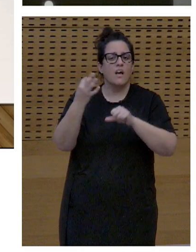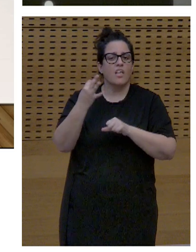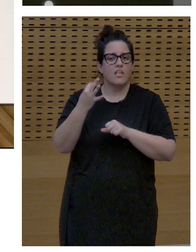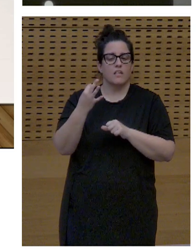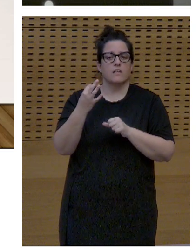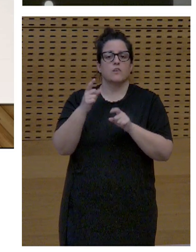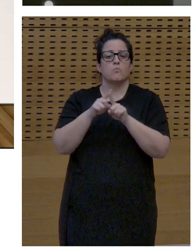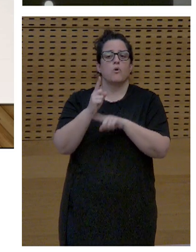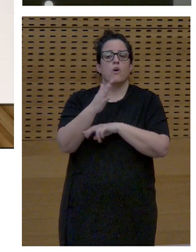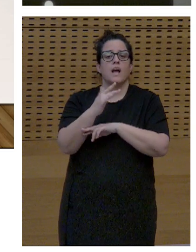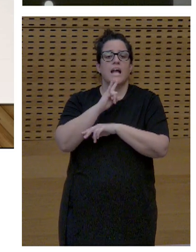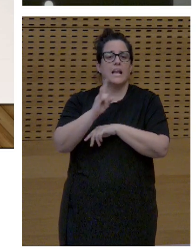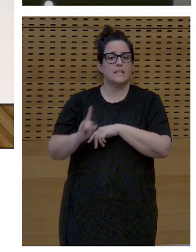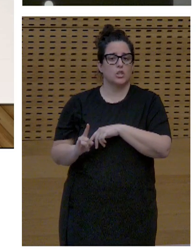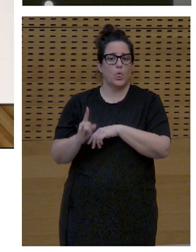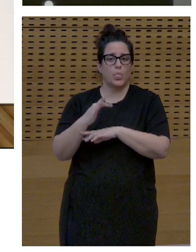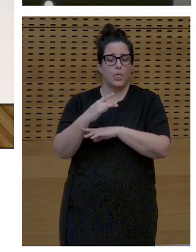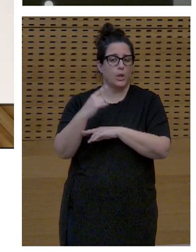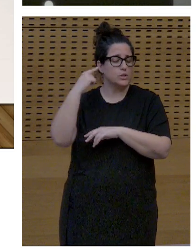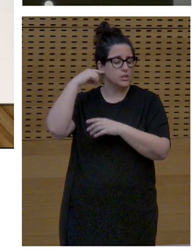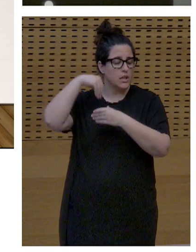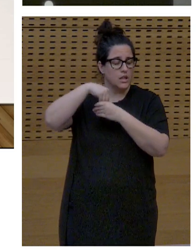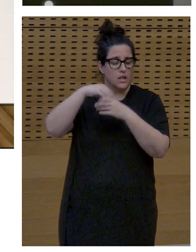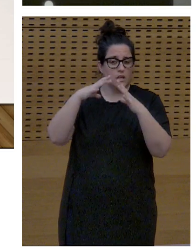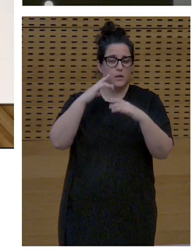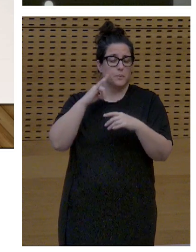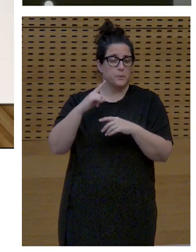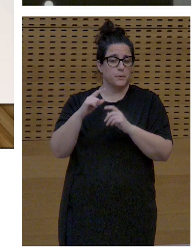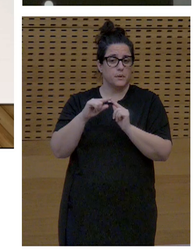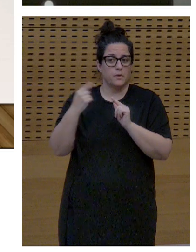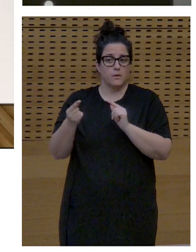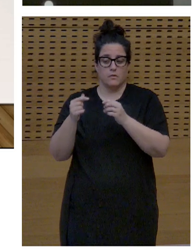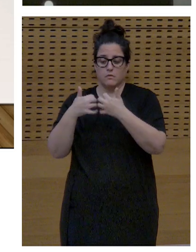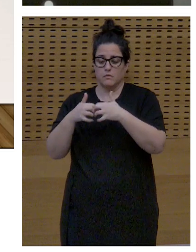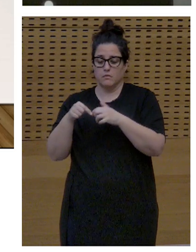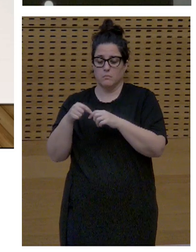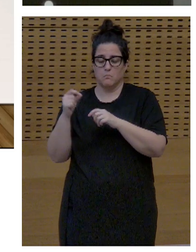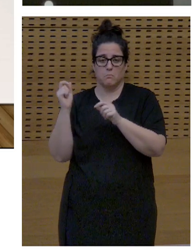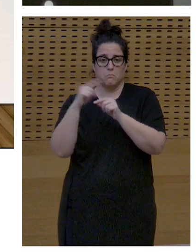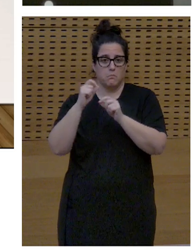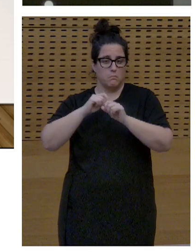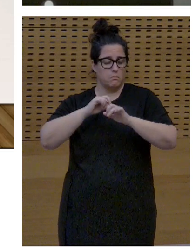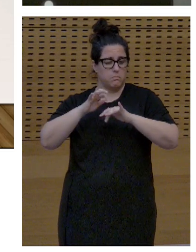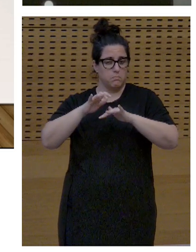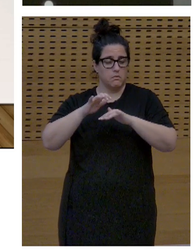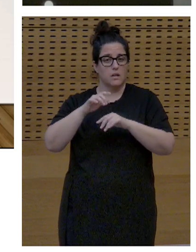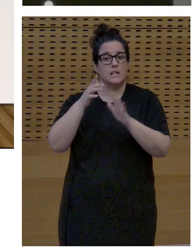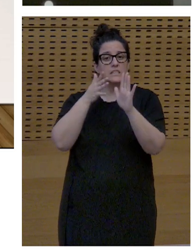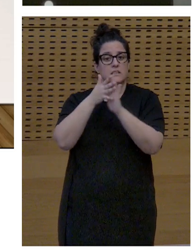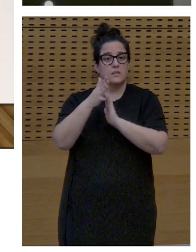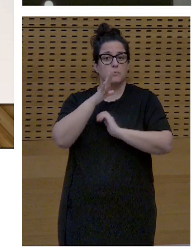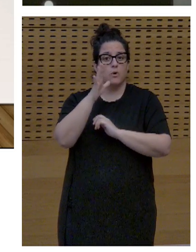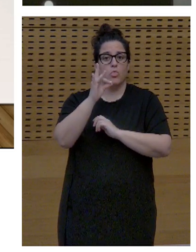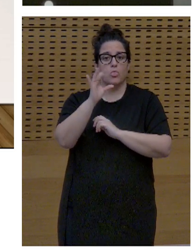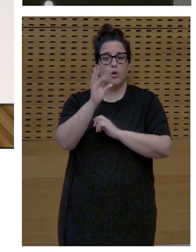electrodos intracerebrales conectados a un generador de impulsos que hace que zonas del cerebro que por esa falta de dopamina